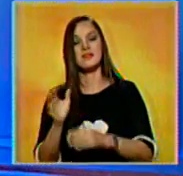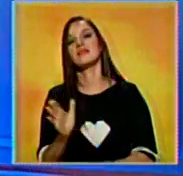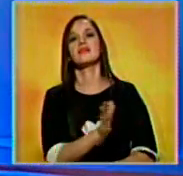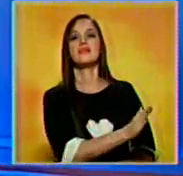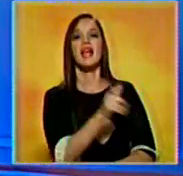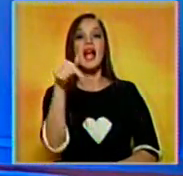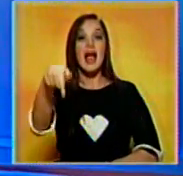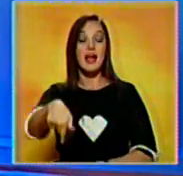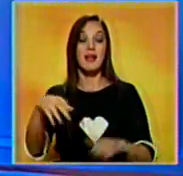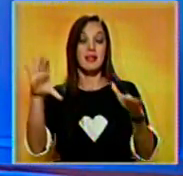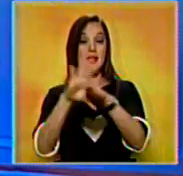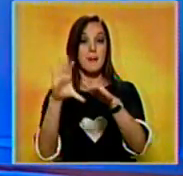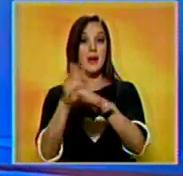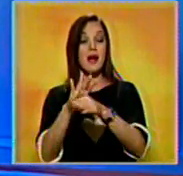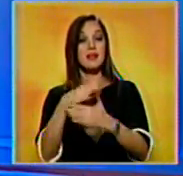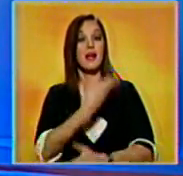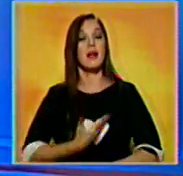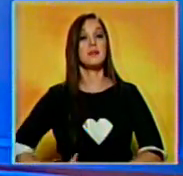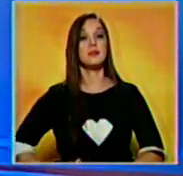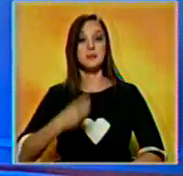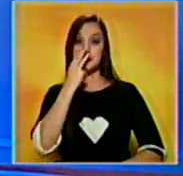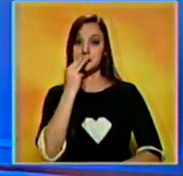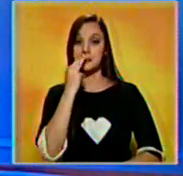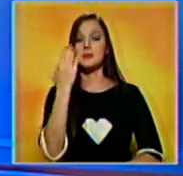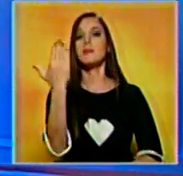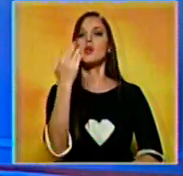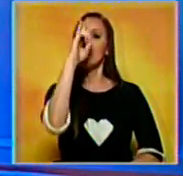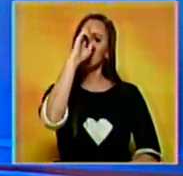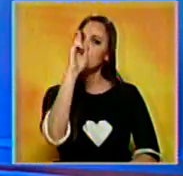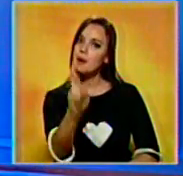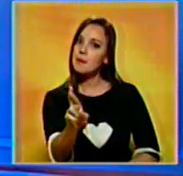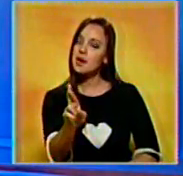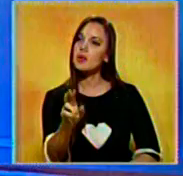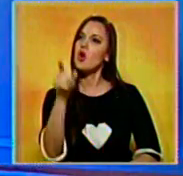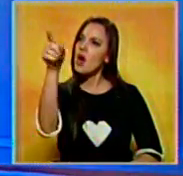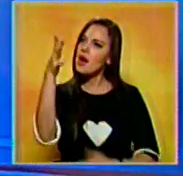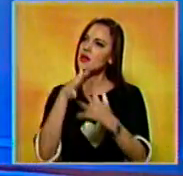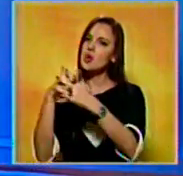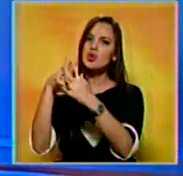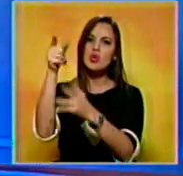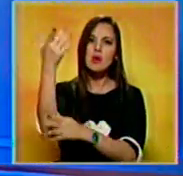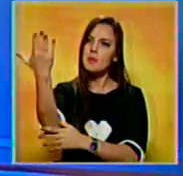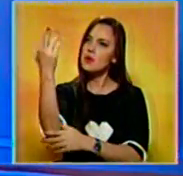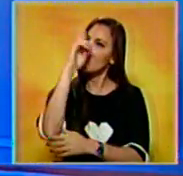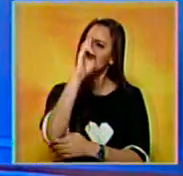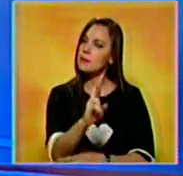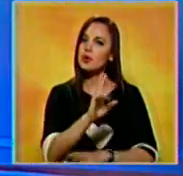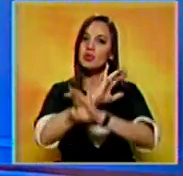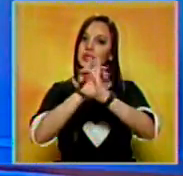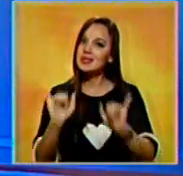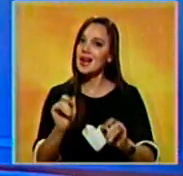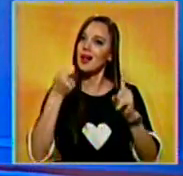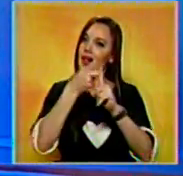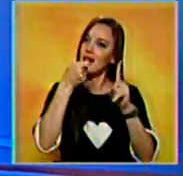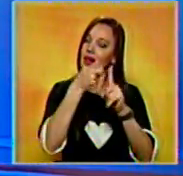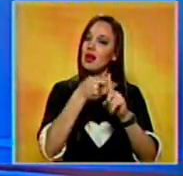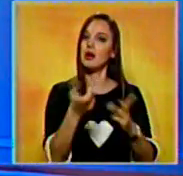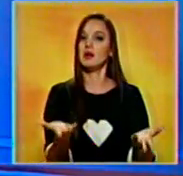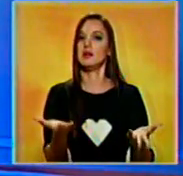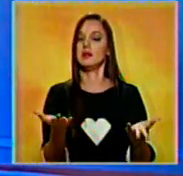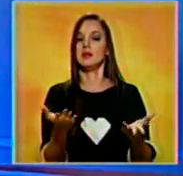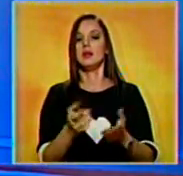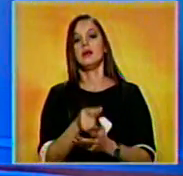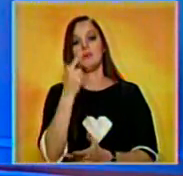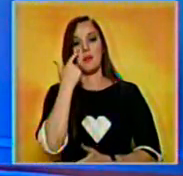Este martes, el presidente de la República, Nicolás Maduro, pidió respeto a Estados Unidos y exigió el cese a las agresiones e intervenciones.